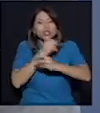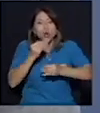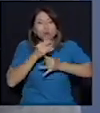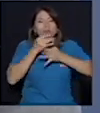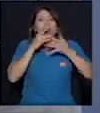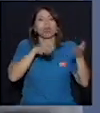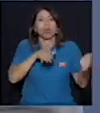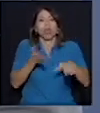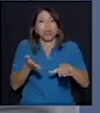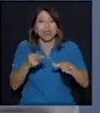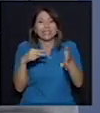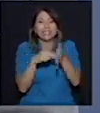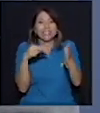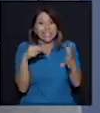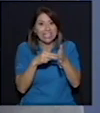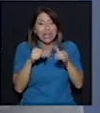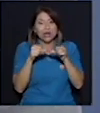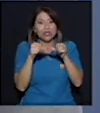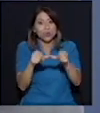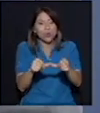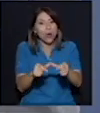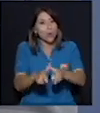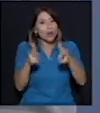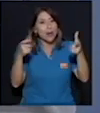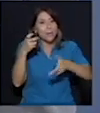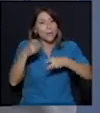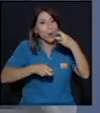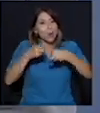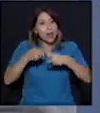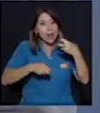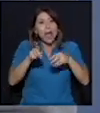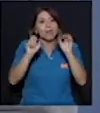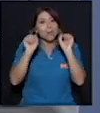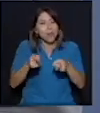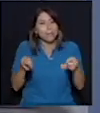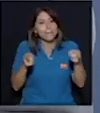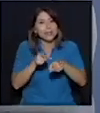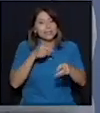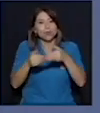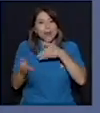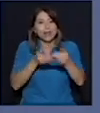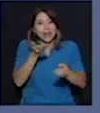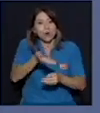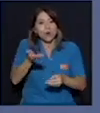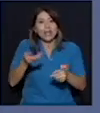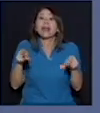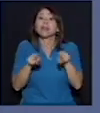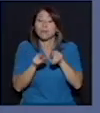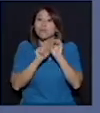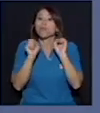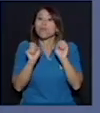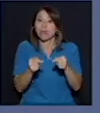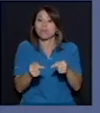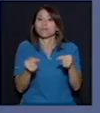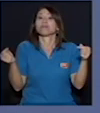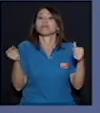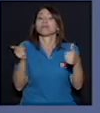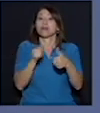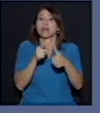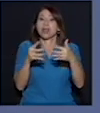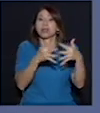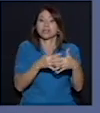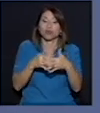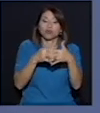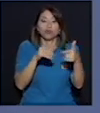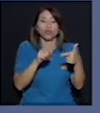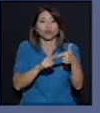problema porque de ahí puede salir cualquier cosa, hasta una confrontación entre los Estados Unidos,